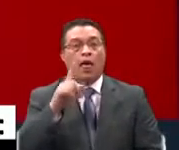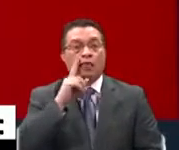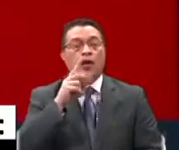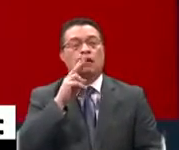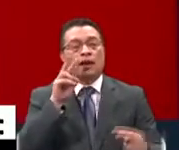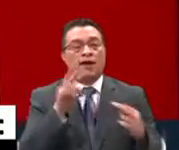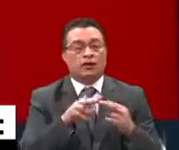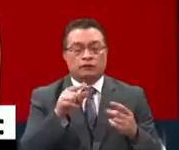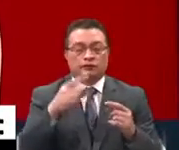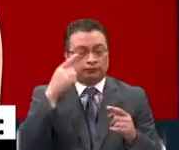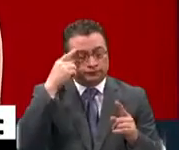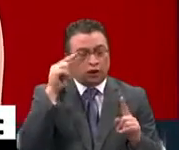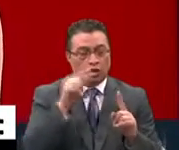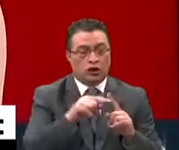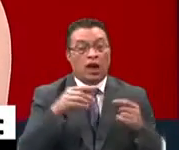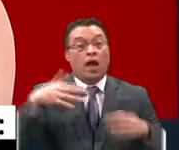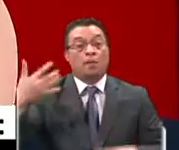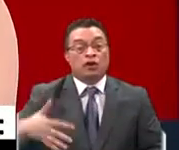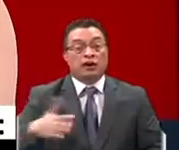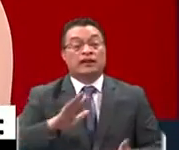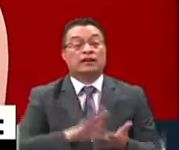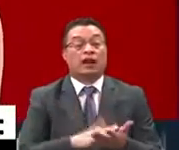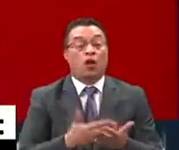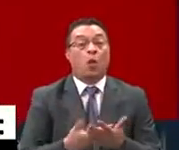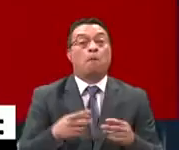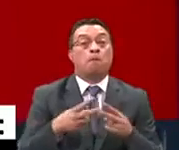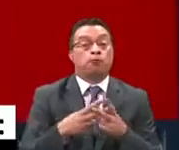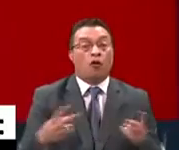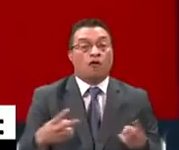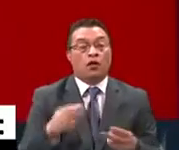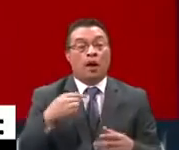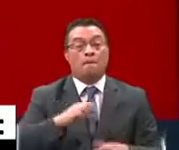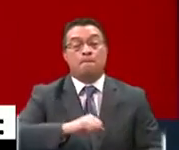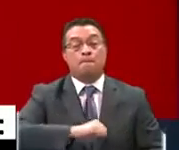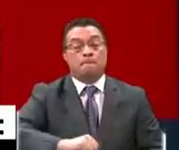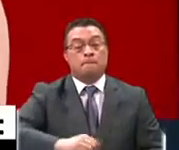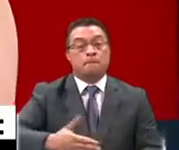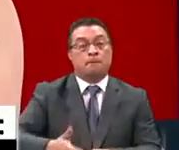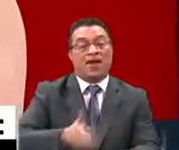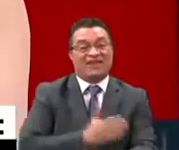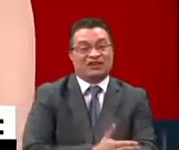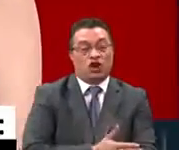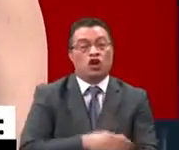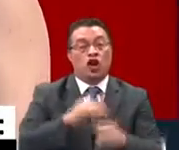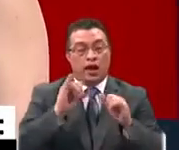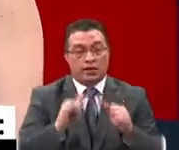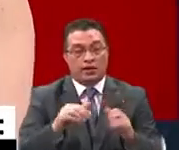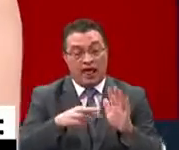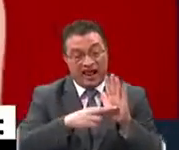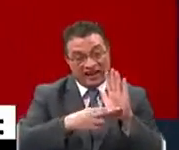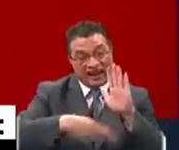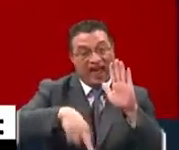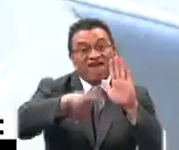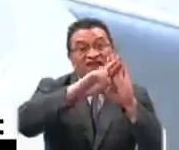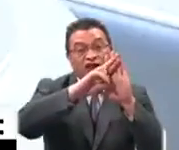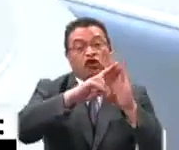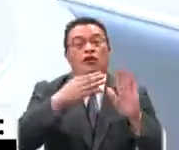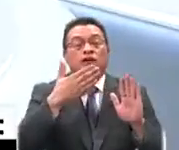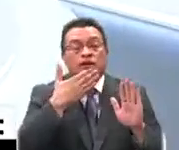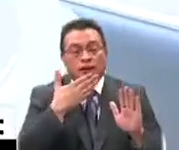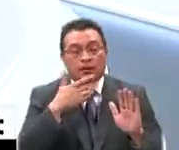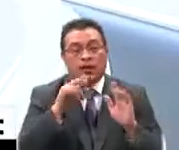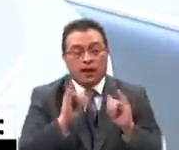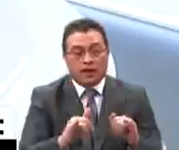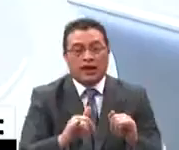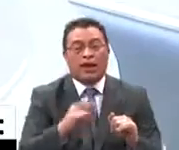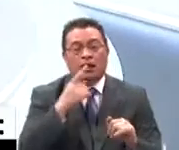estos lineamientos. La importancia de la salud pública, la importancia de la prevención, la importancia de la rehabilitación, la importancia en el caso del